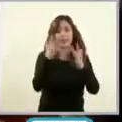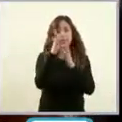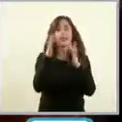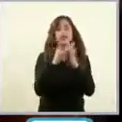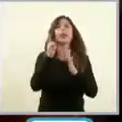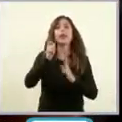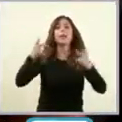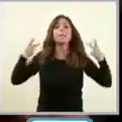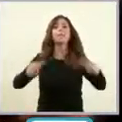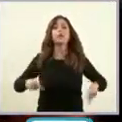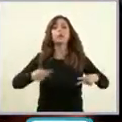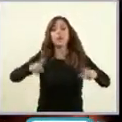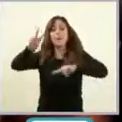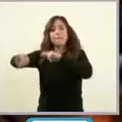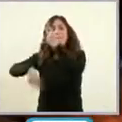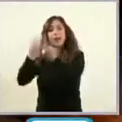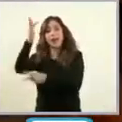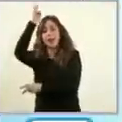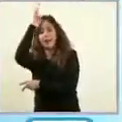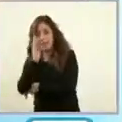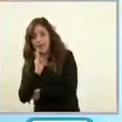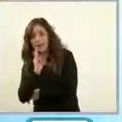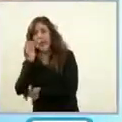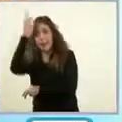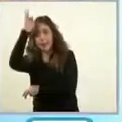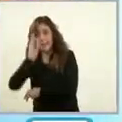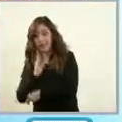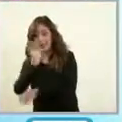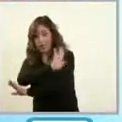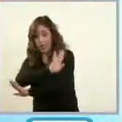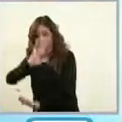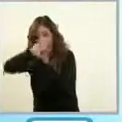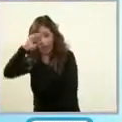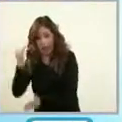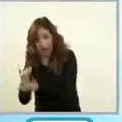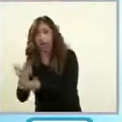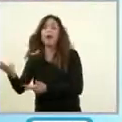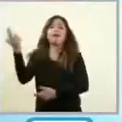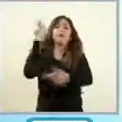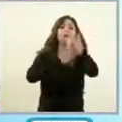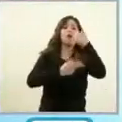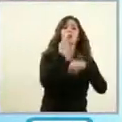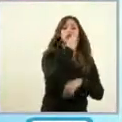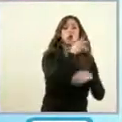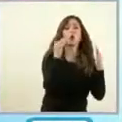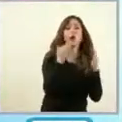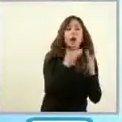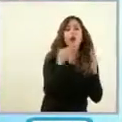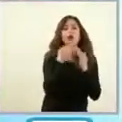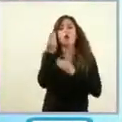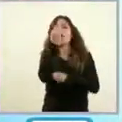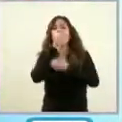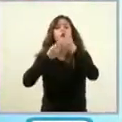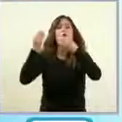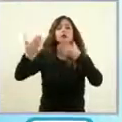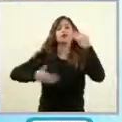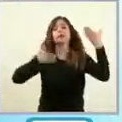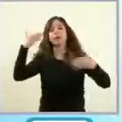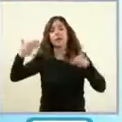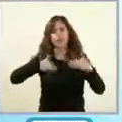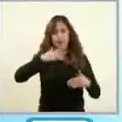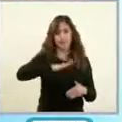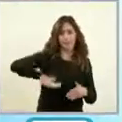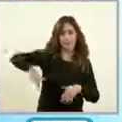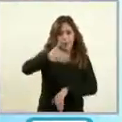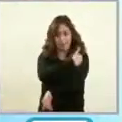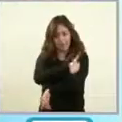en misa y regresaban ya a terminar de festejar de una manera pues más laica, ¿no? O sea, más Claro. Sí. secular. Ya,